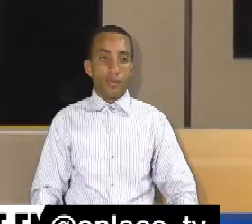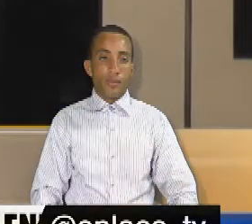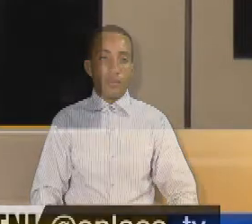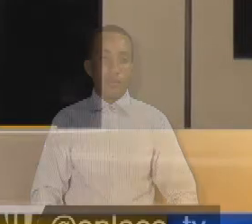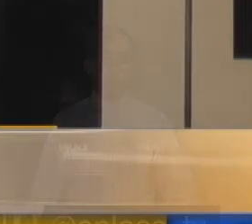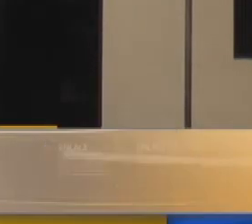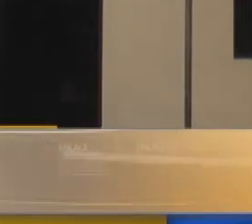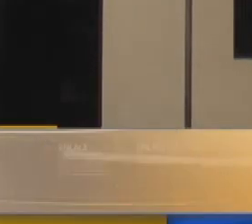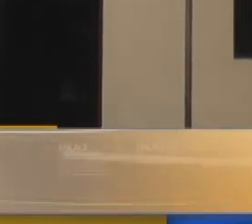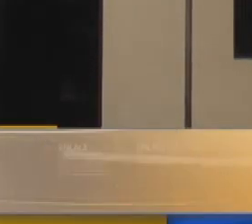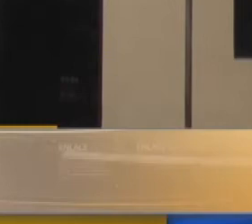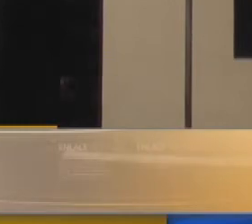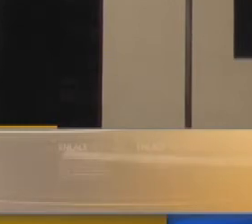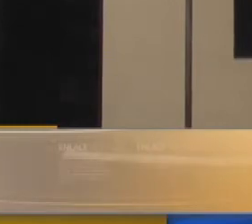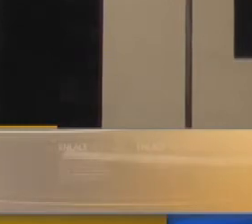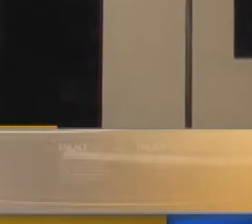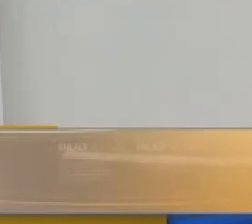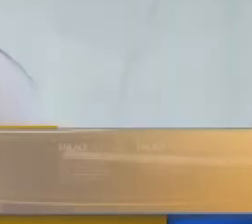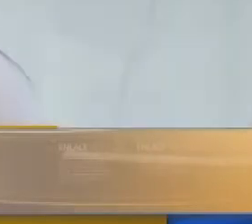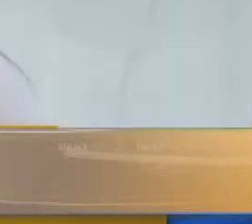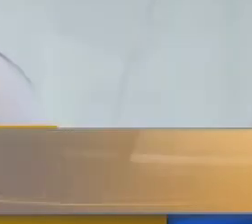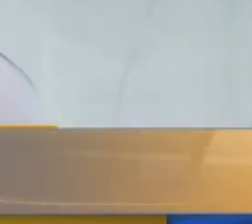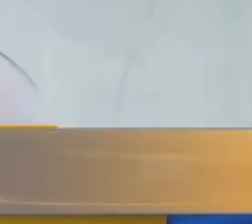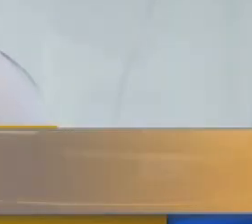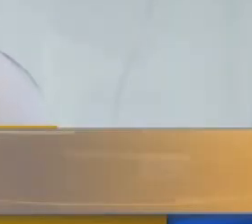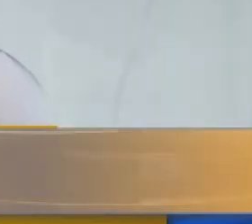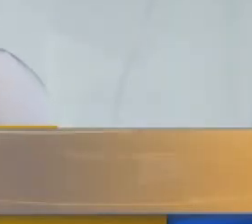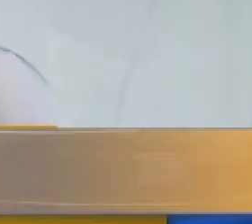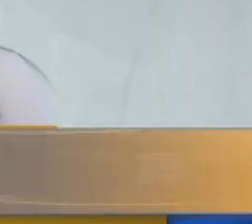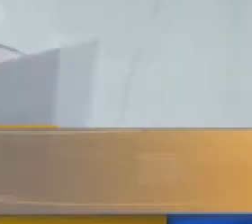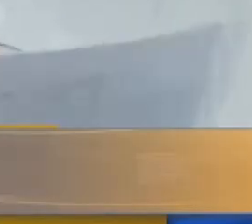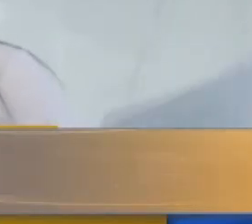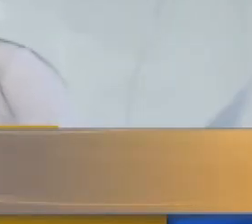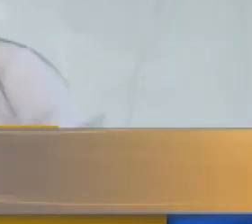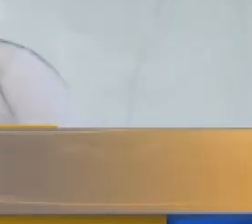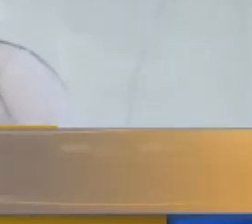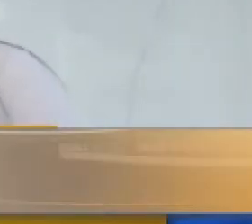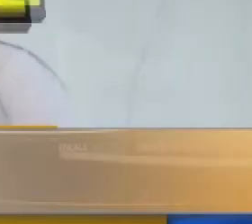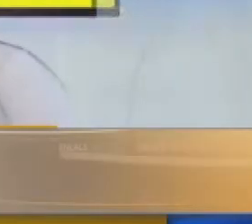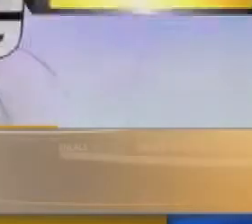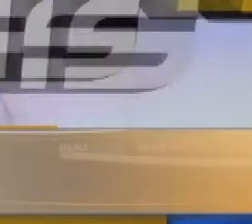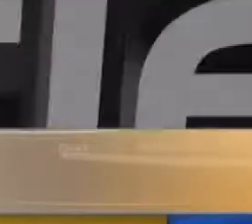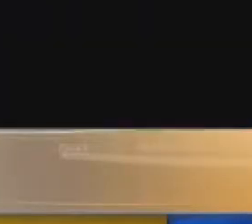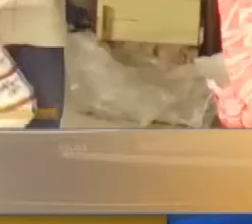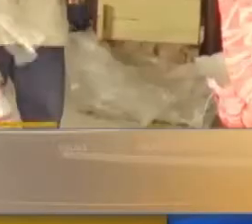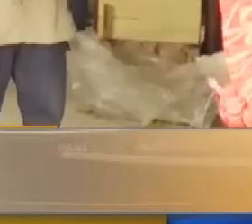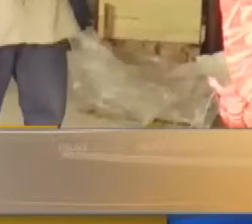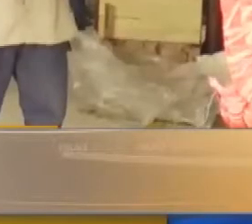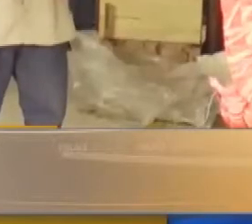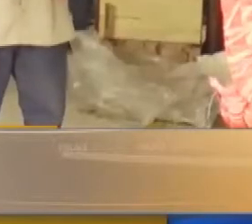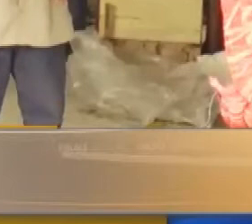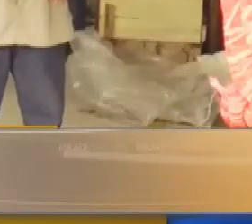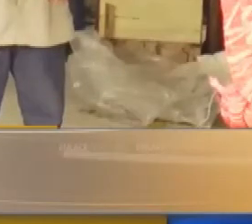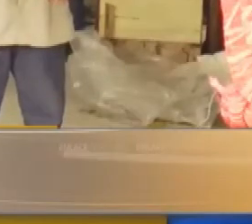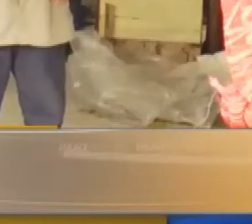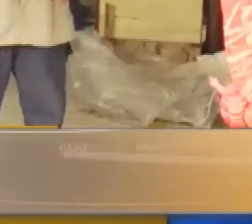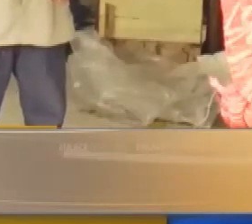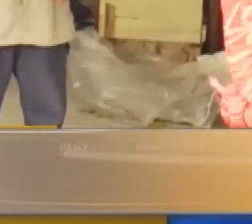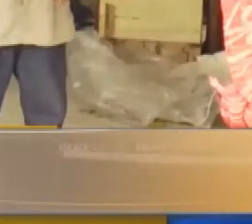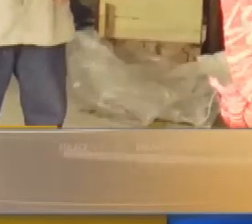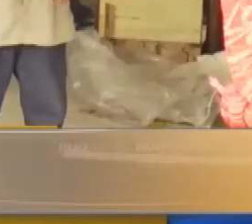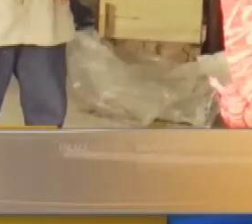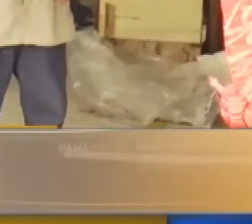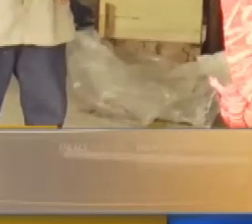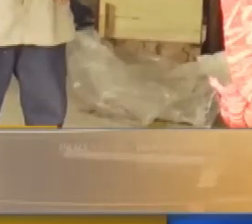Baza, acusado por las autoridades de acceso carnal violento. La fiscal regional Carmenza Bustos se pronunció ante este hecho. 5 obreros del Plan Empleo